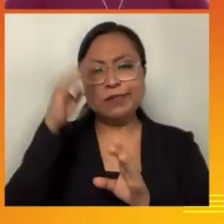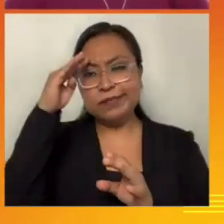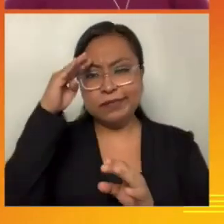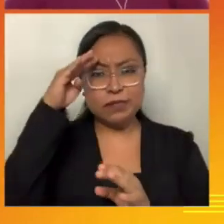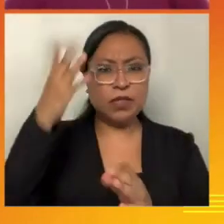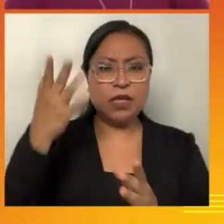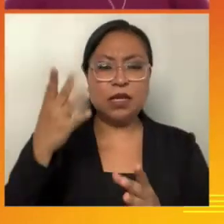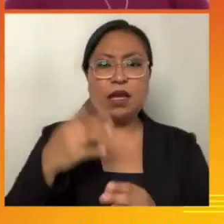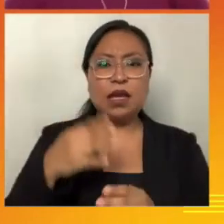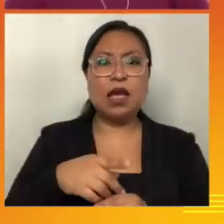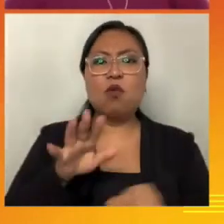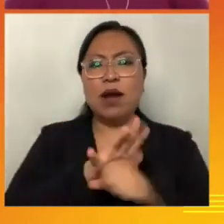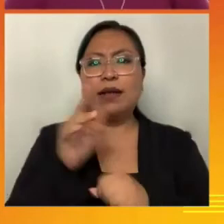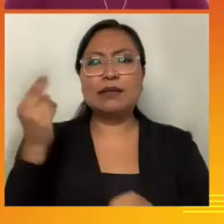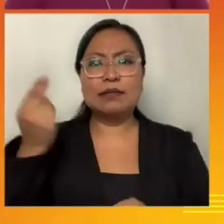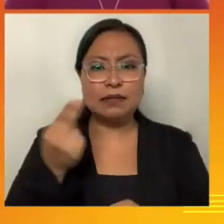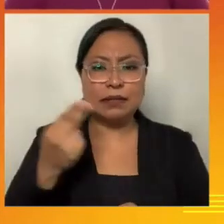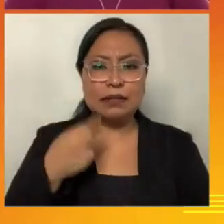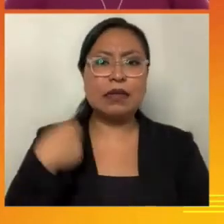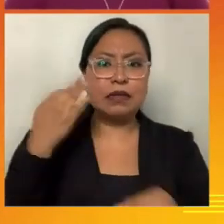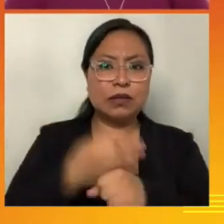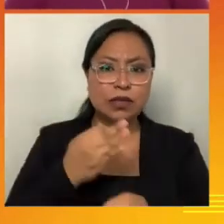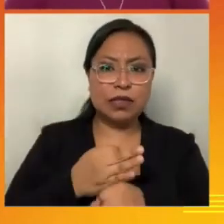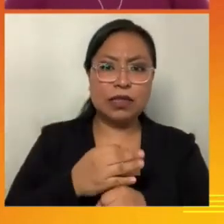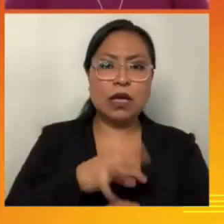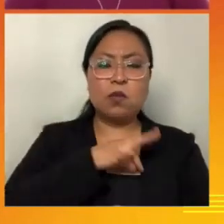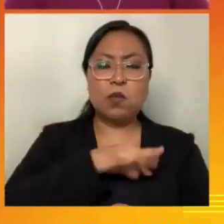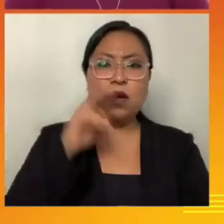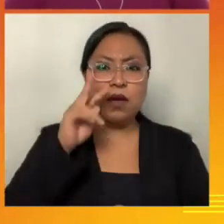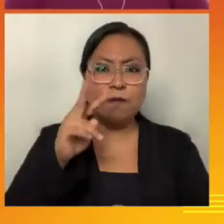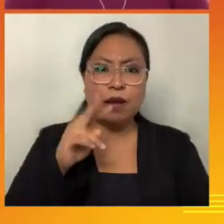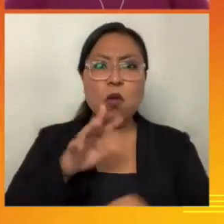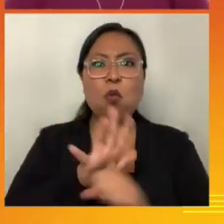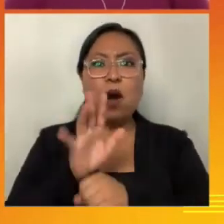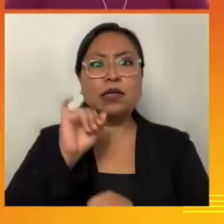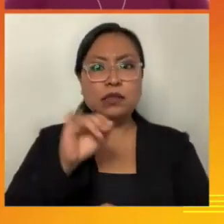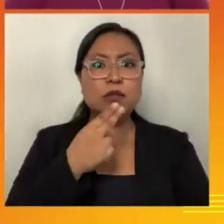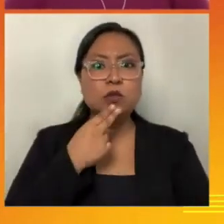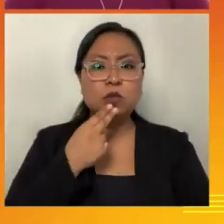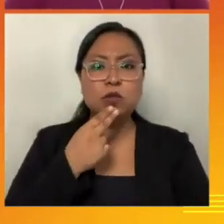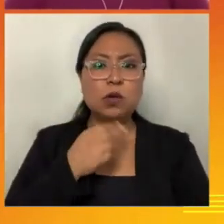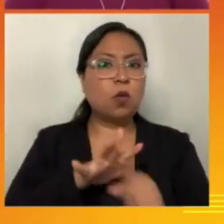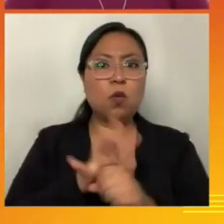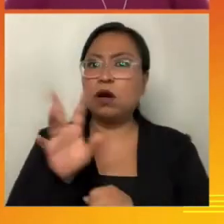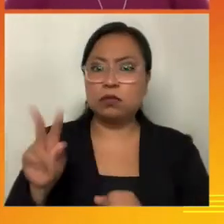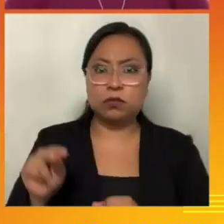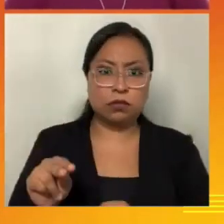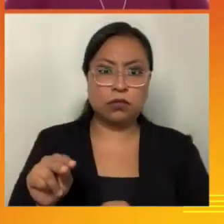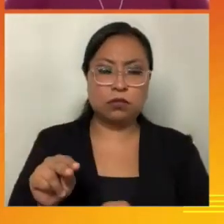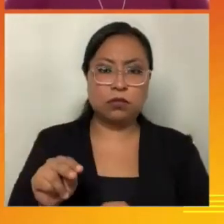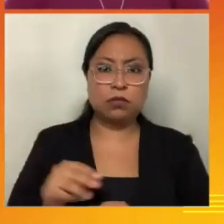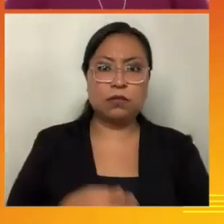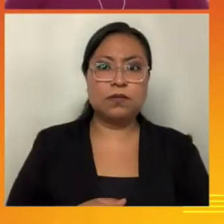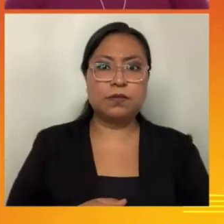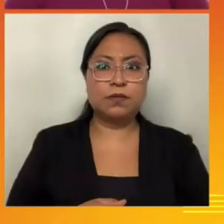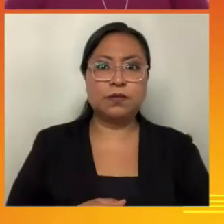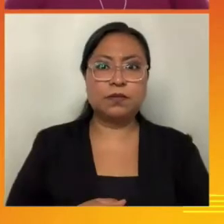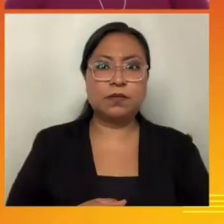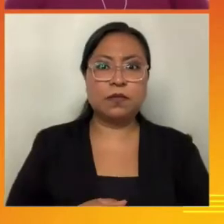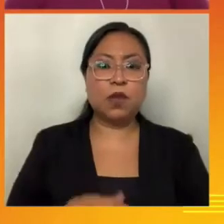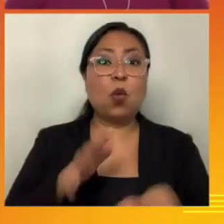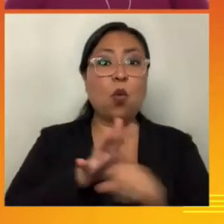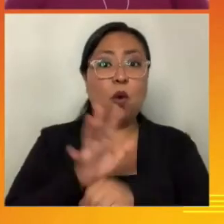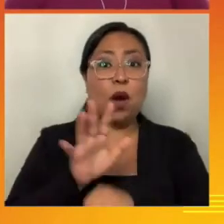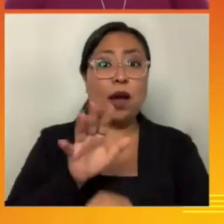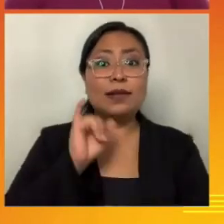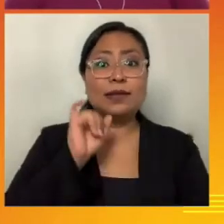son sus necesidades actuales, puedan ver qué les sirve, qué no les sirve o qué necesitan, qué están necesitando en estos